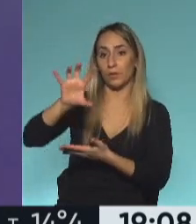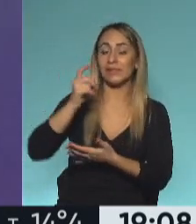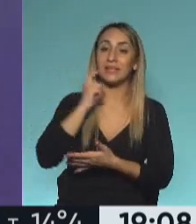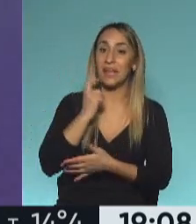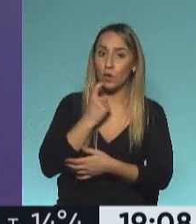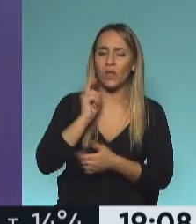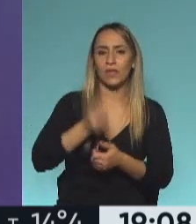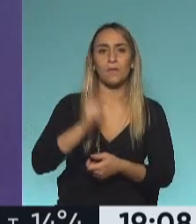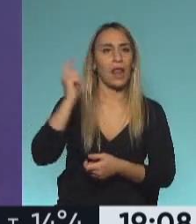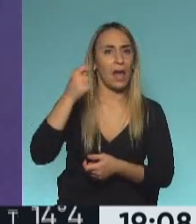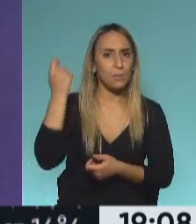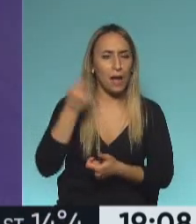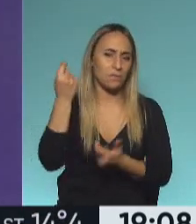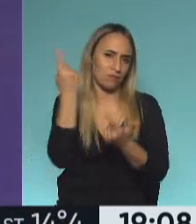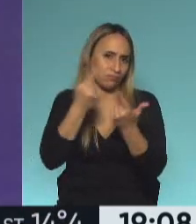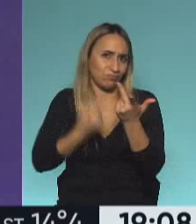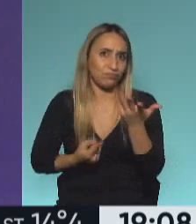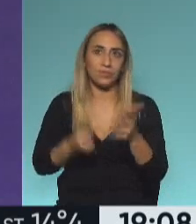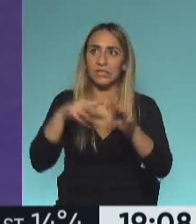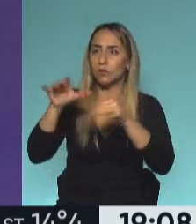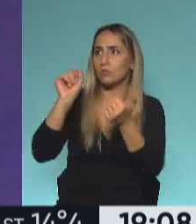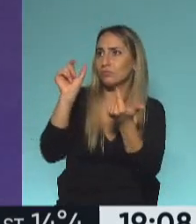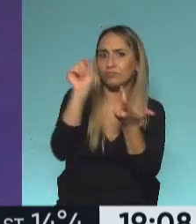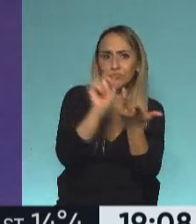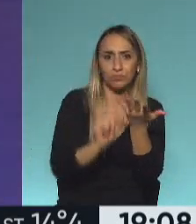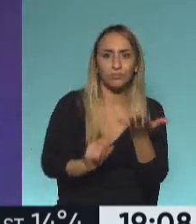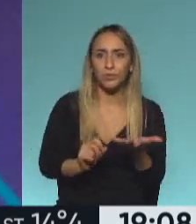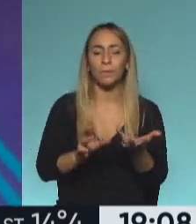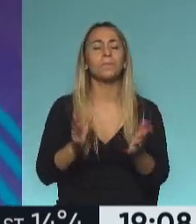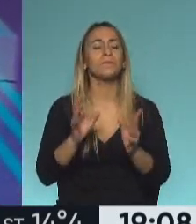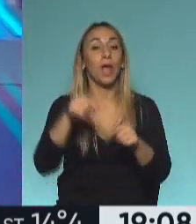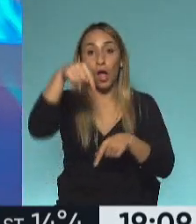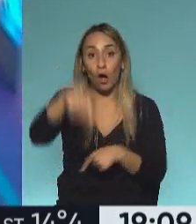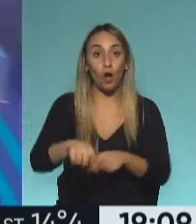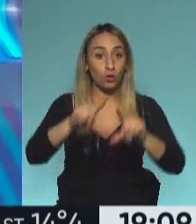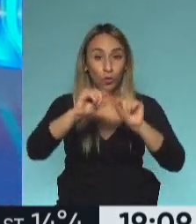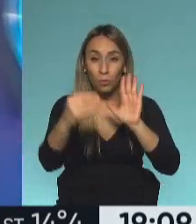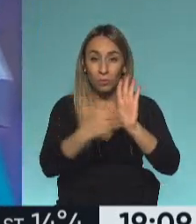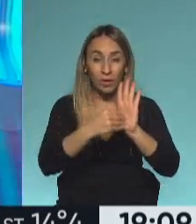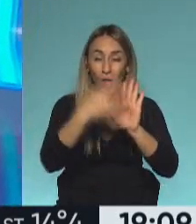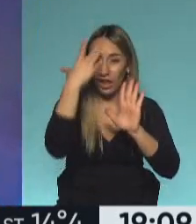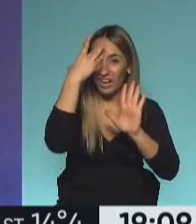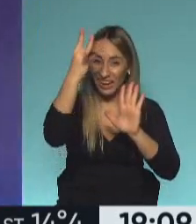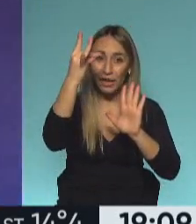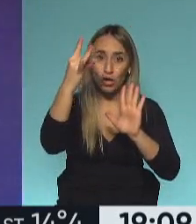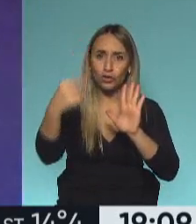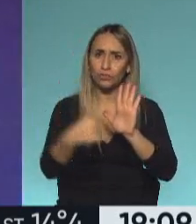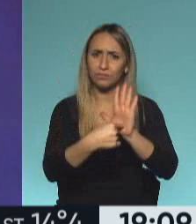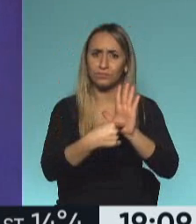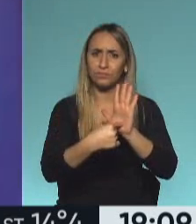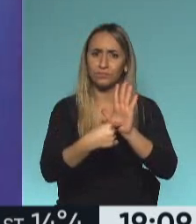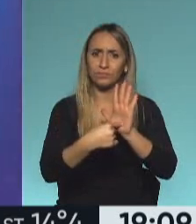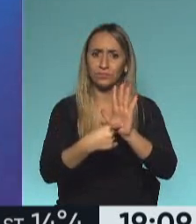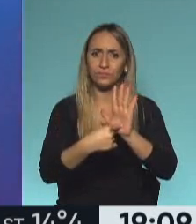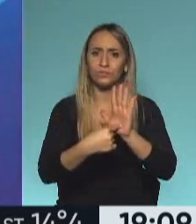de La Pampa. Recordemos además que las cifras que se presentan el día de hoy, este récord absoluto, de alguna